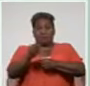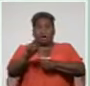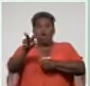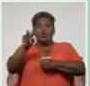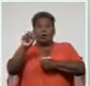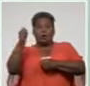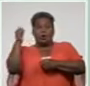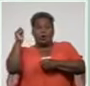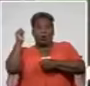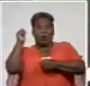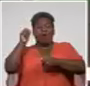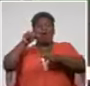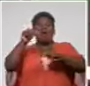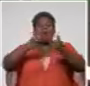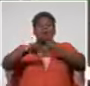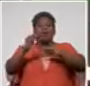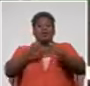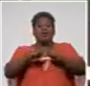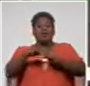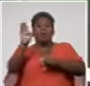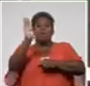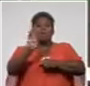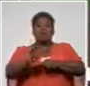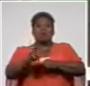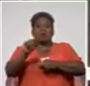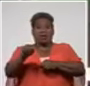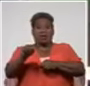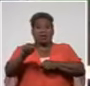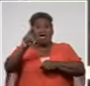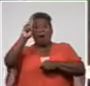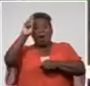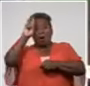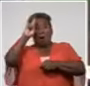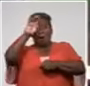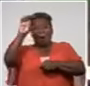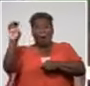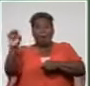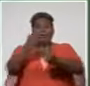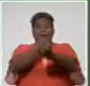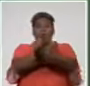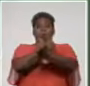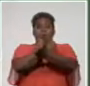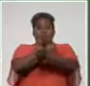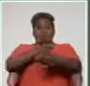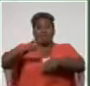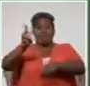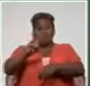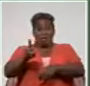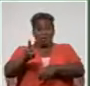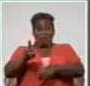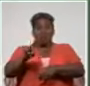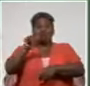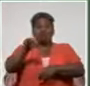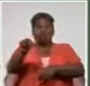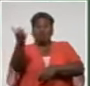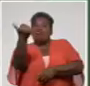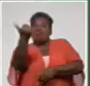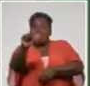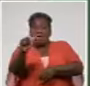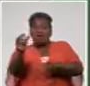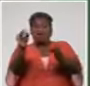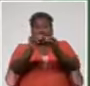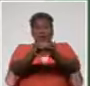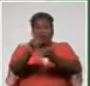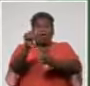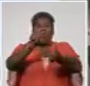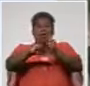laboratorio de biología molecular en el Hospital Fructuoso Rodríguez, suman 10 los que en La Habana procesan diariamente las muestras